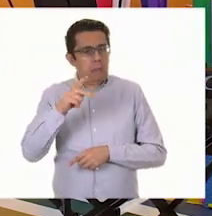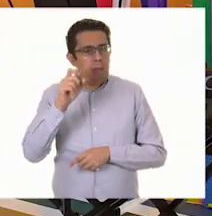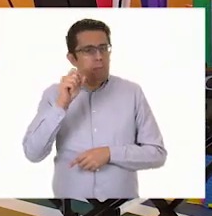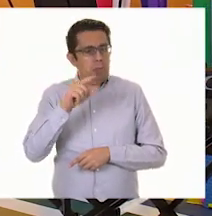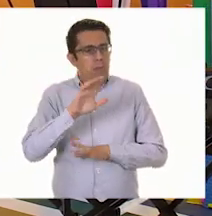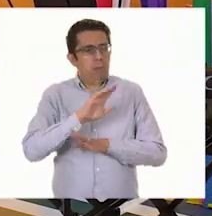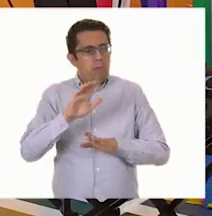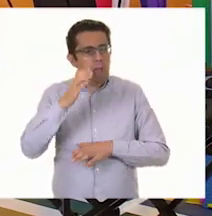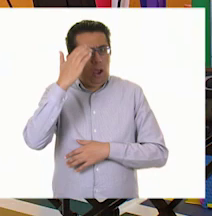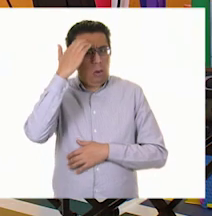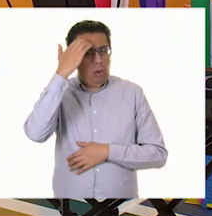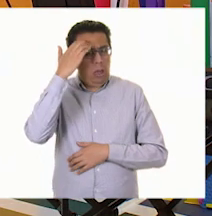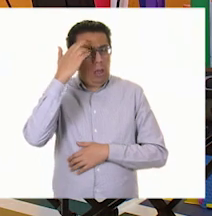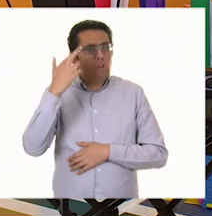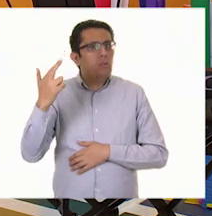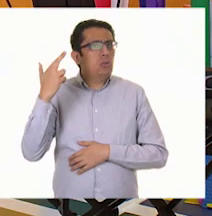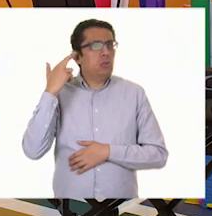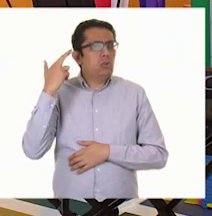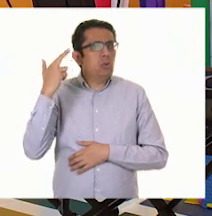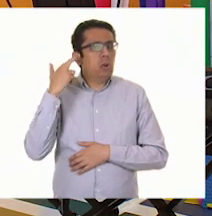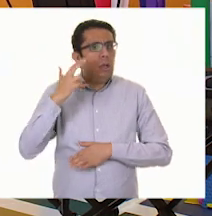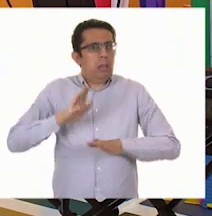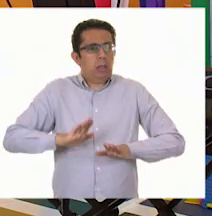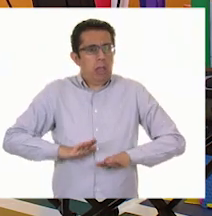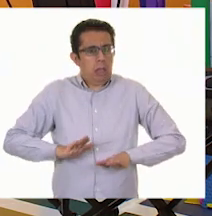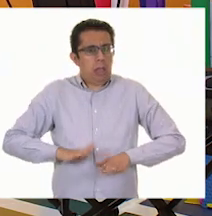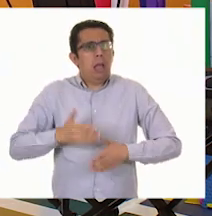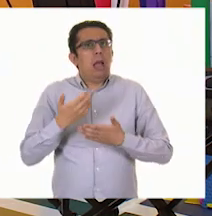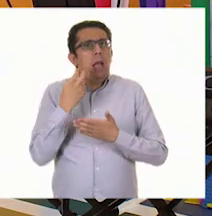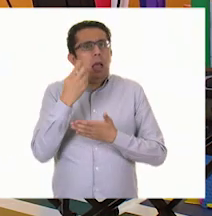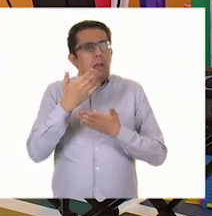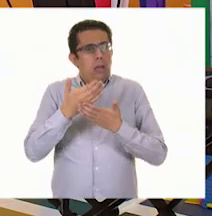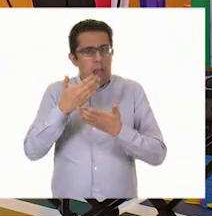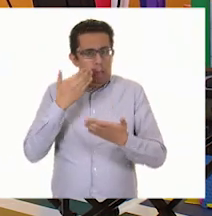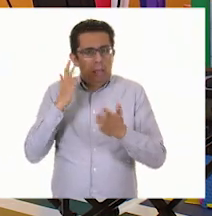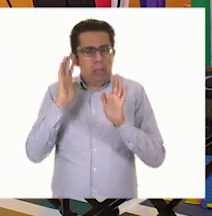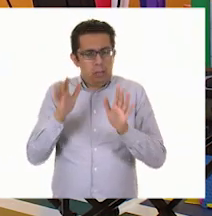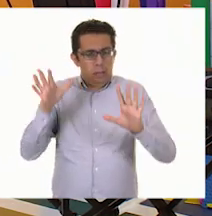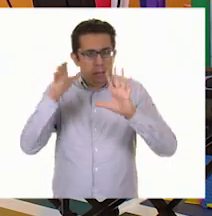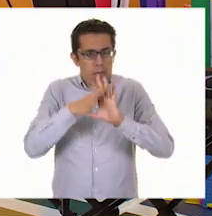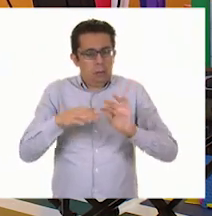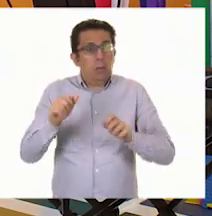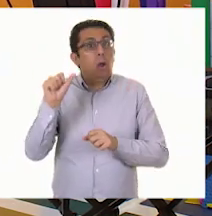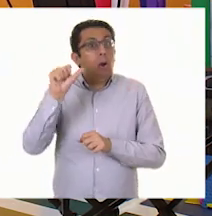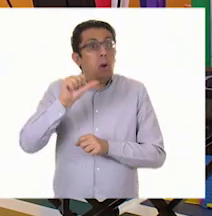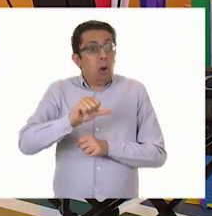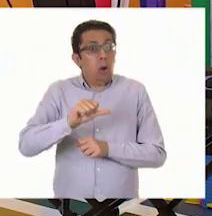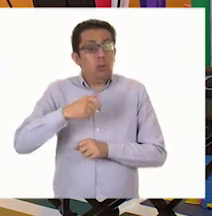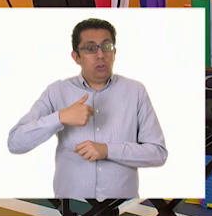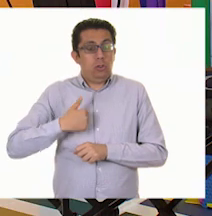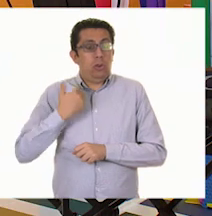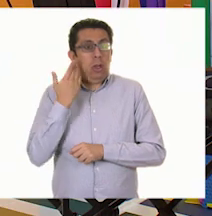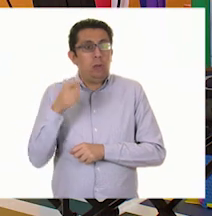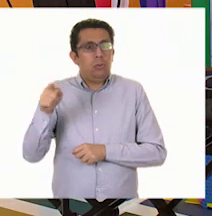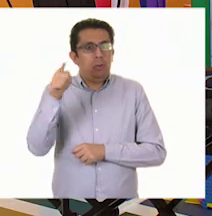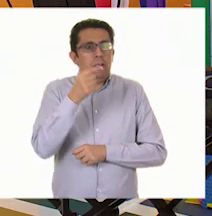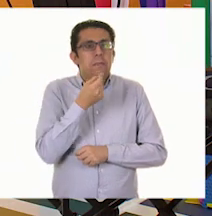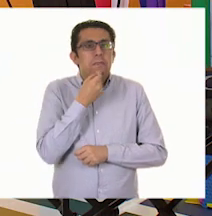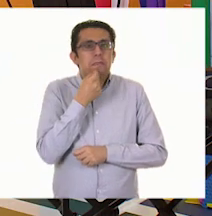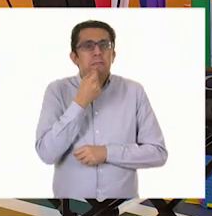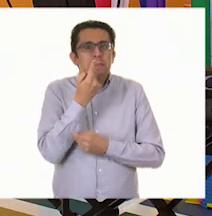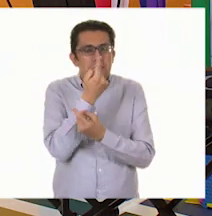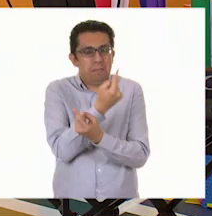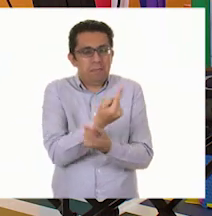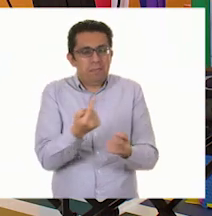sonido. Este tema ya lo habíamos trabajado anteriormente, pero el día de hoy me gustaría que las niñas y los niños que nos